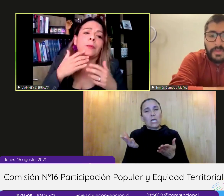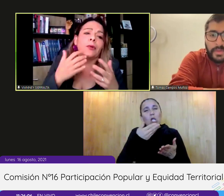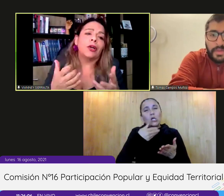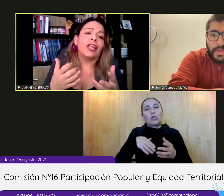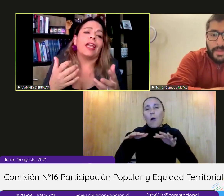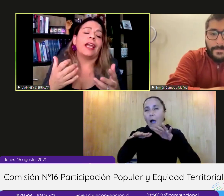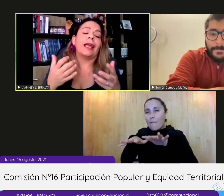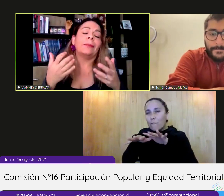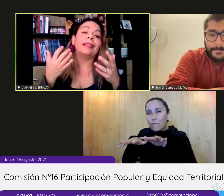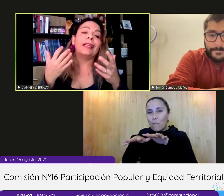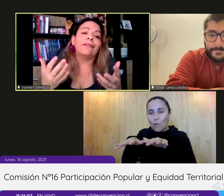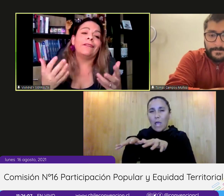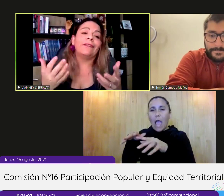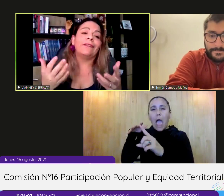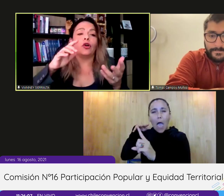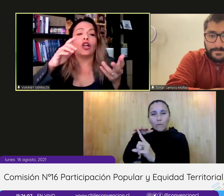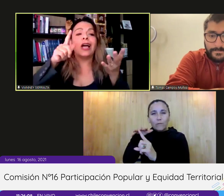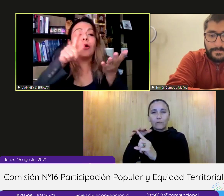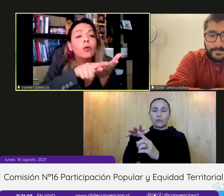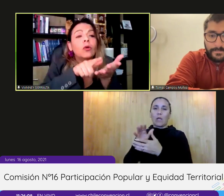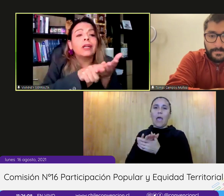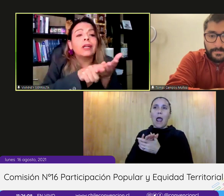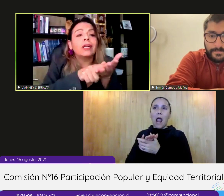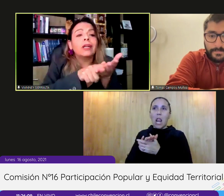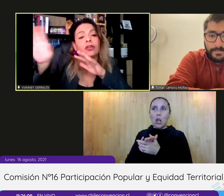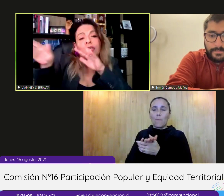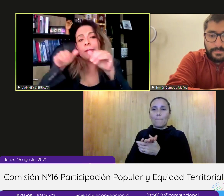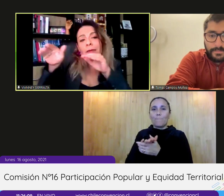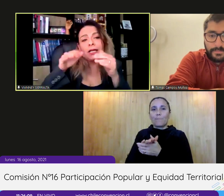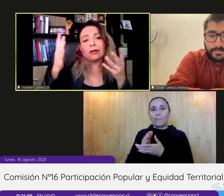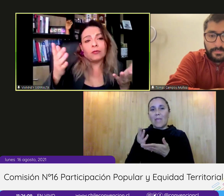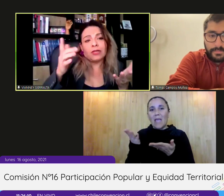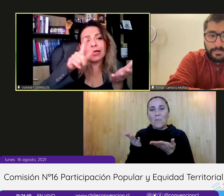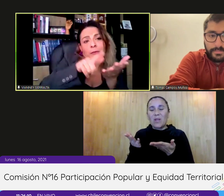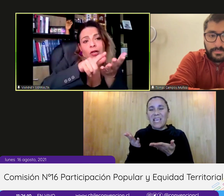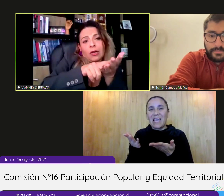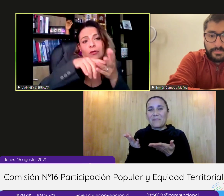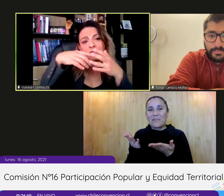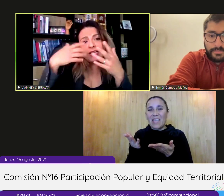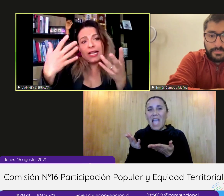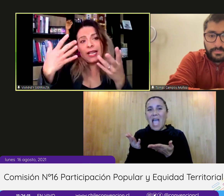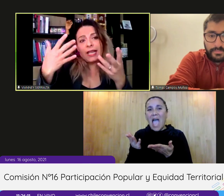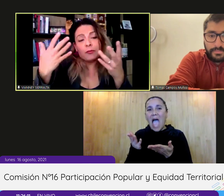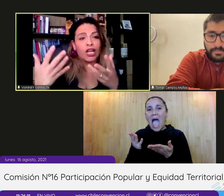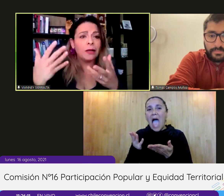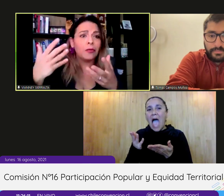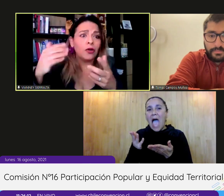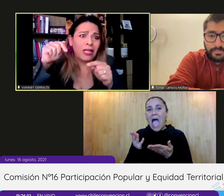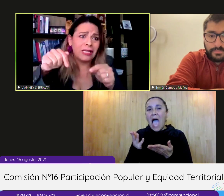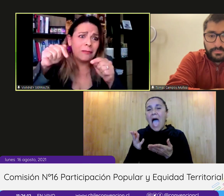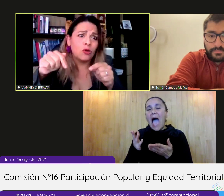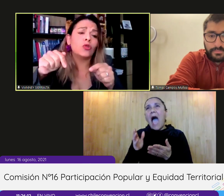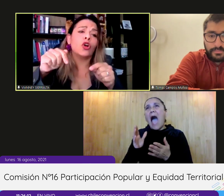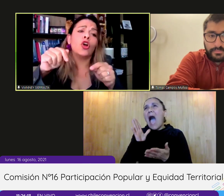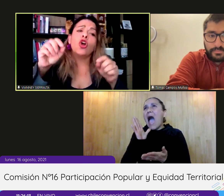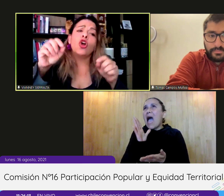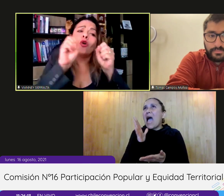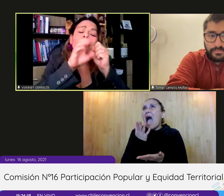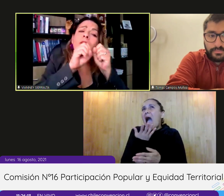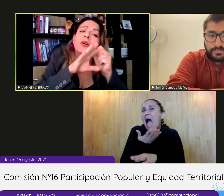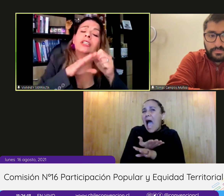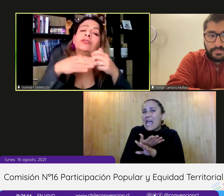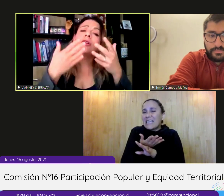incidencia porque lamentablemente por lagunas, porque nos llaman a la comunidad por lagunas en la ley, por ejemplo, en este